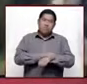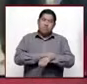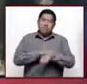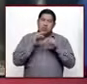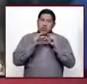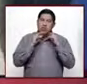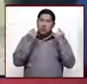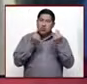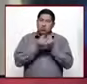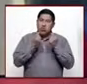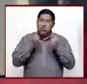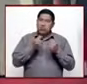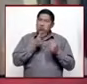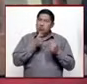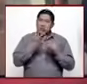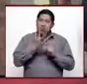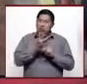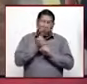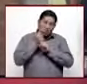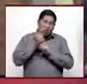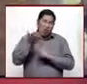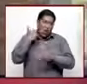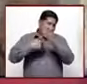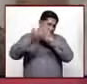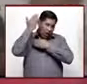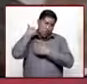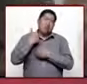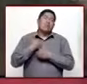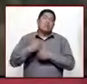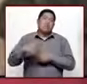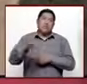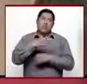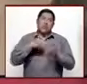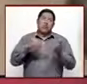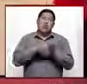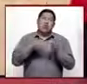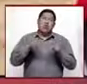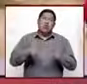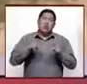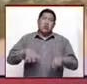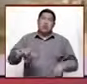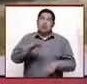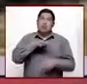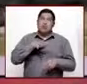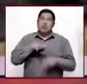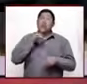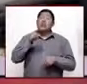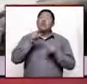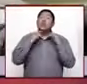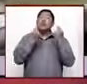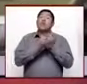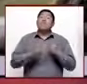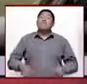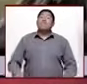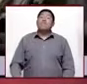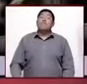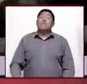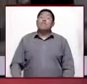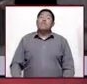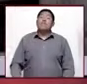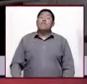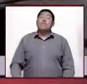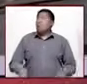esta banda de secuestradores que ha estado operando en el trópico de Cochabamba. ¿Te pertenece a alguna banda criminal de